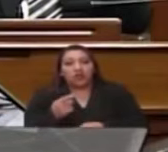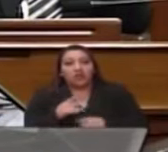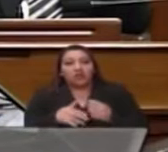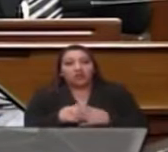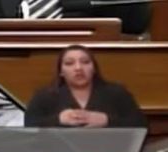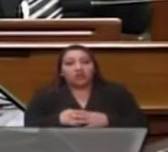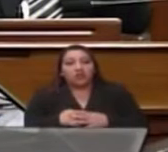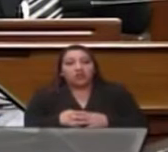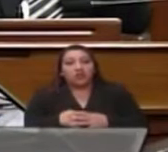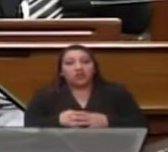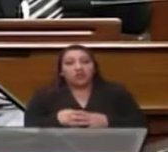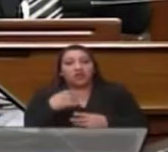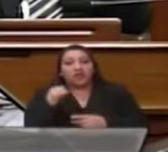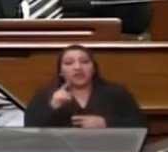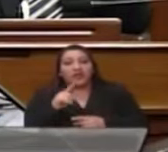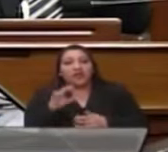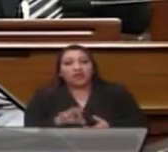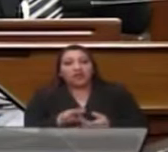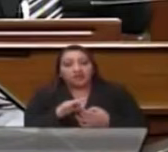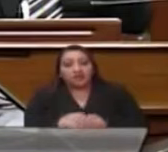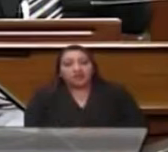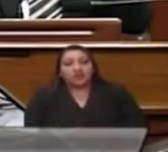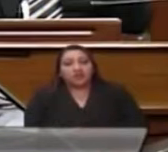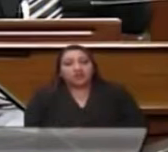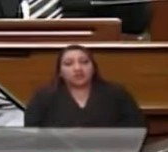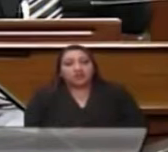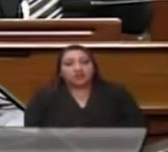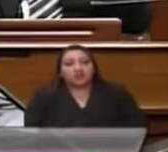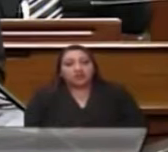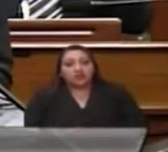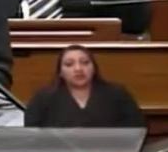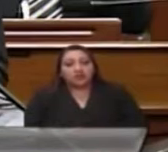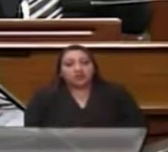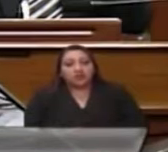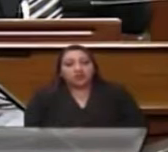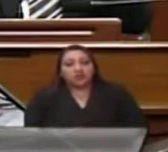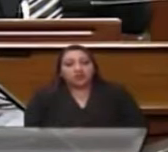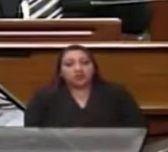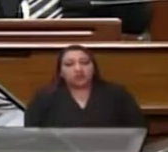las características de cada especialidad.